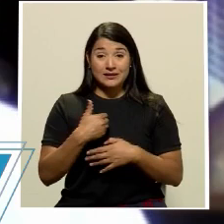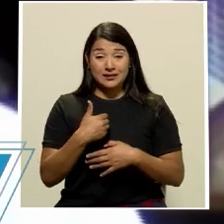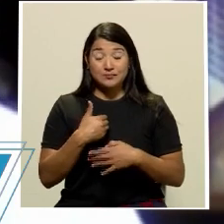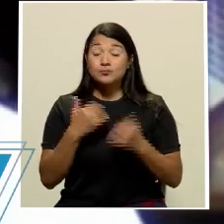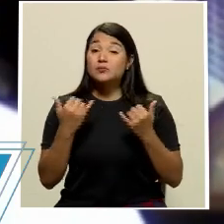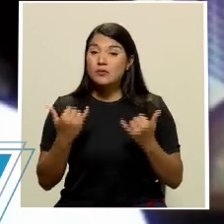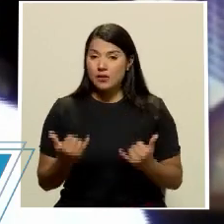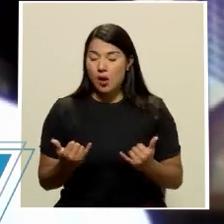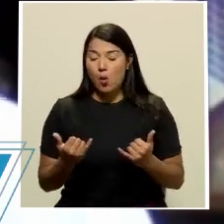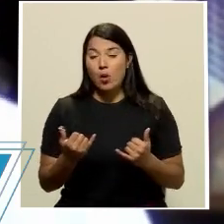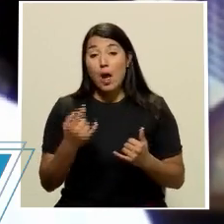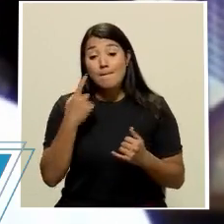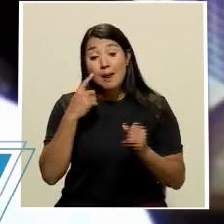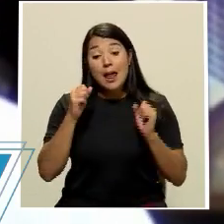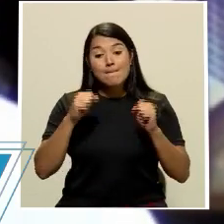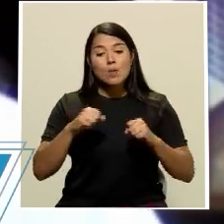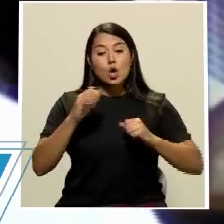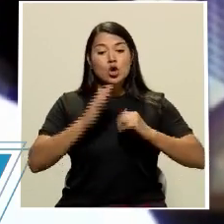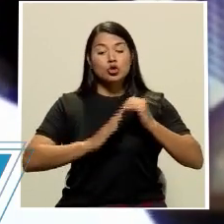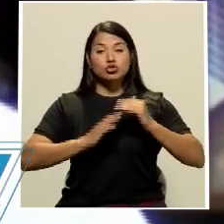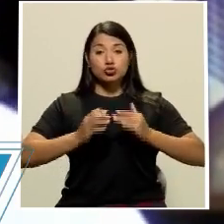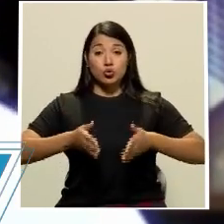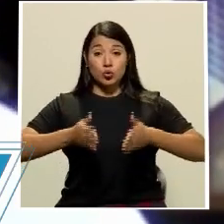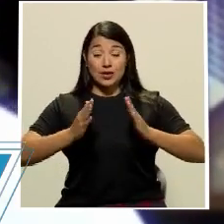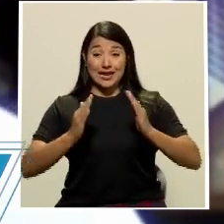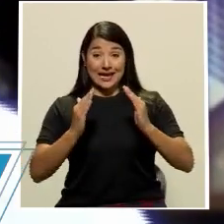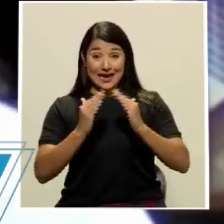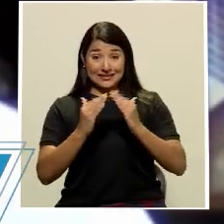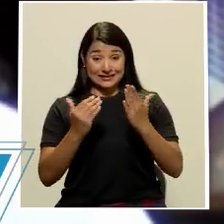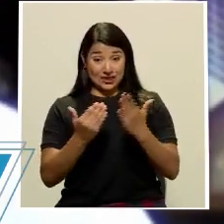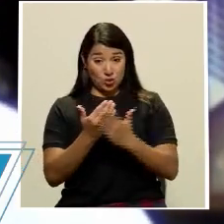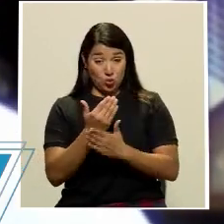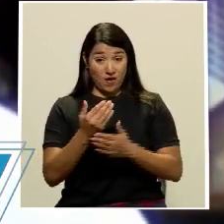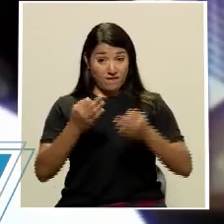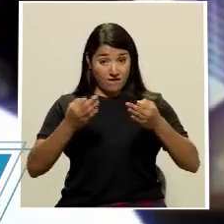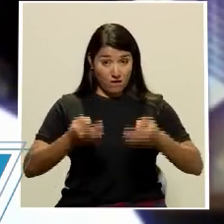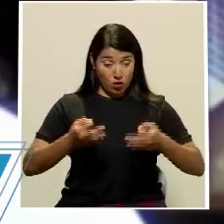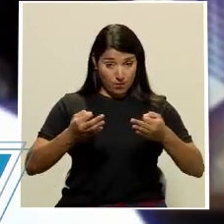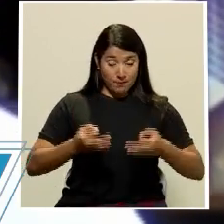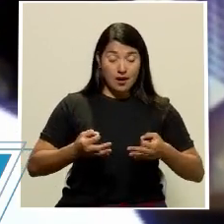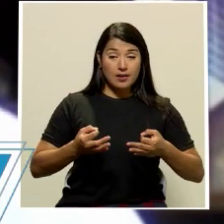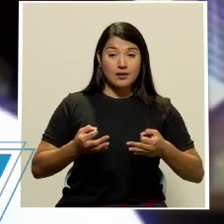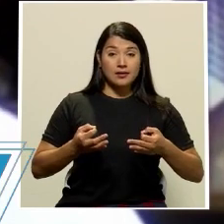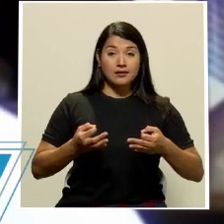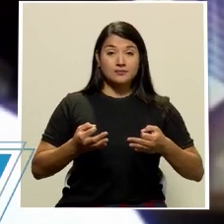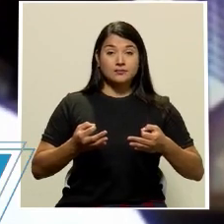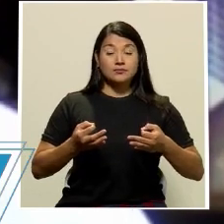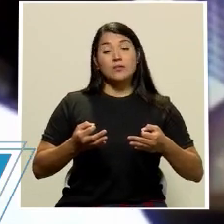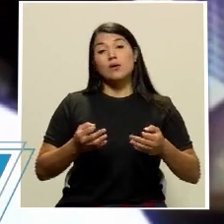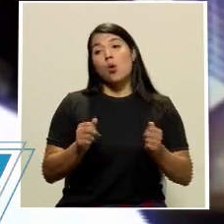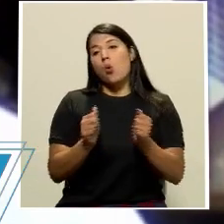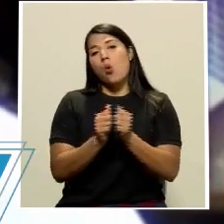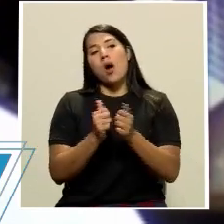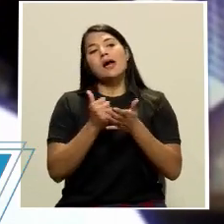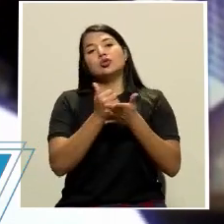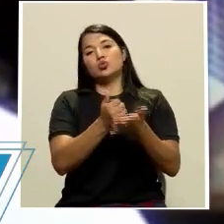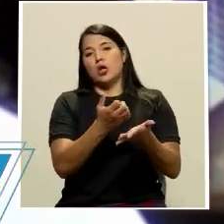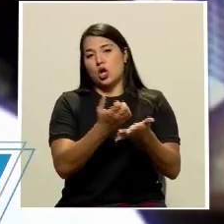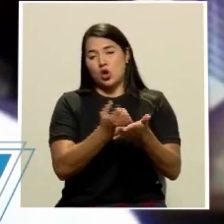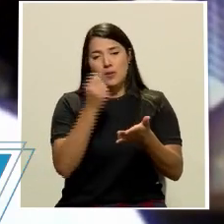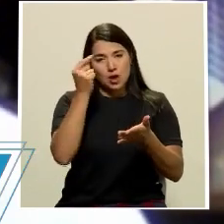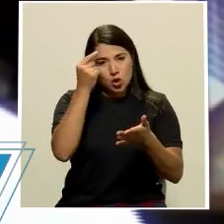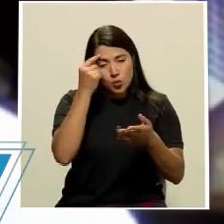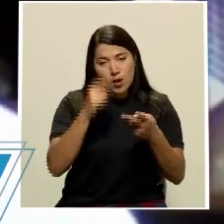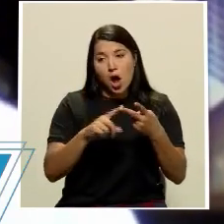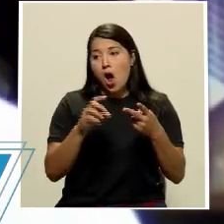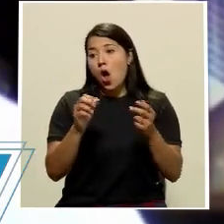es que para construir una vivienda nueva, una vivienda formal, ya sea con un bono de vivienda o con crédito personal o